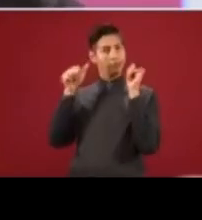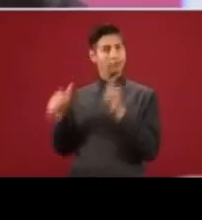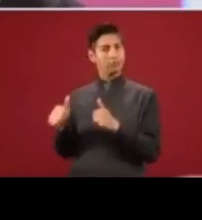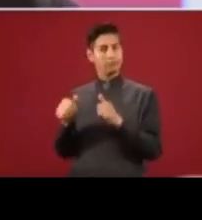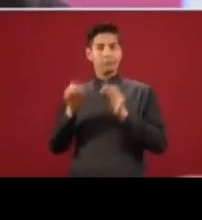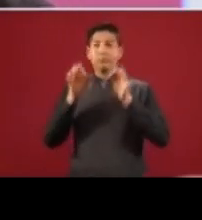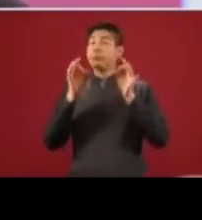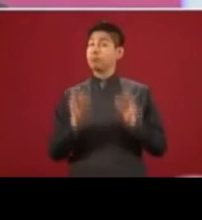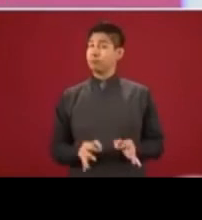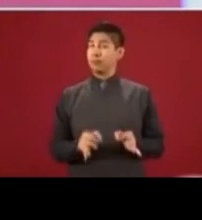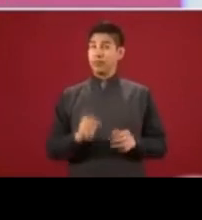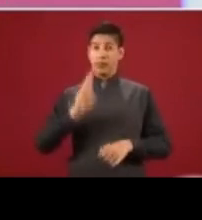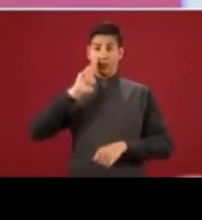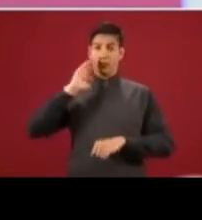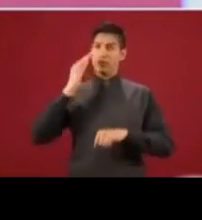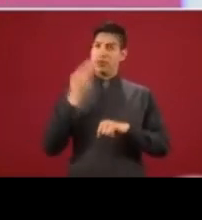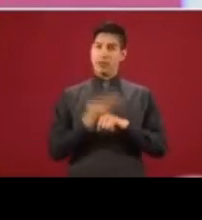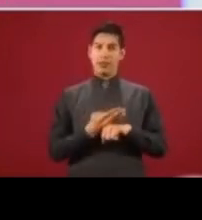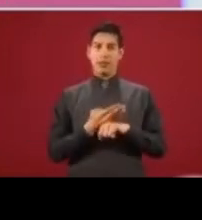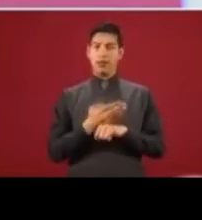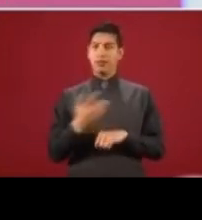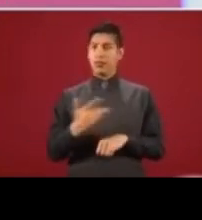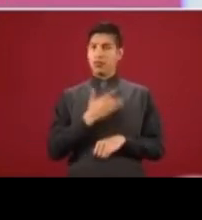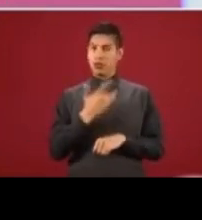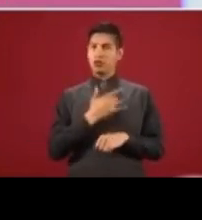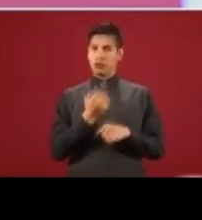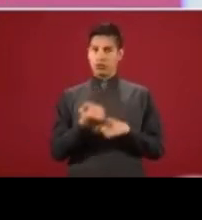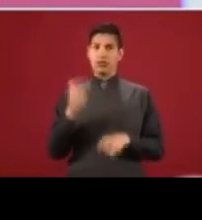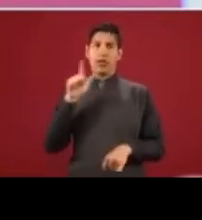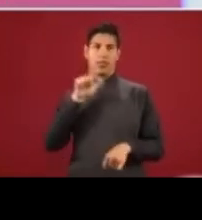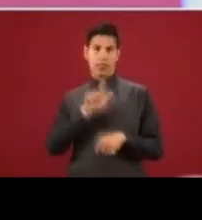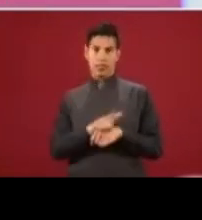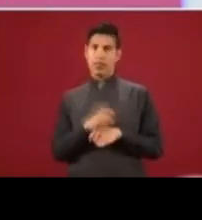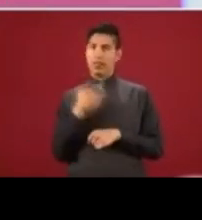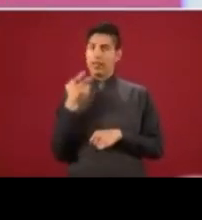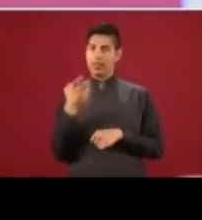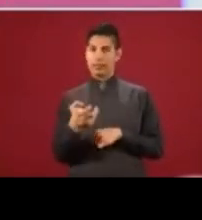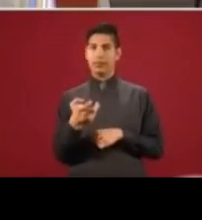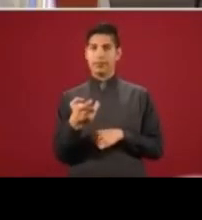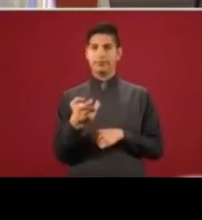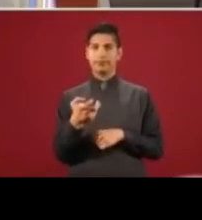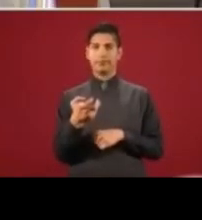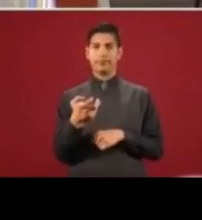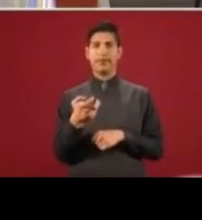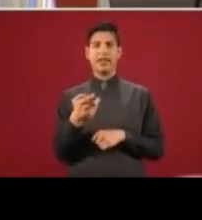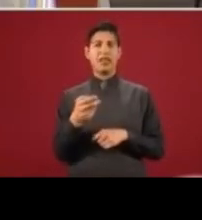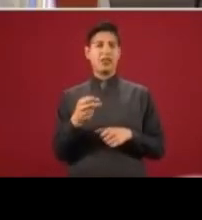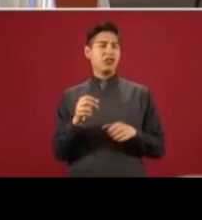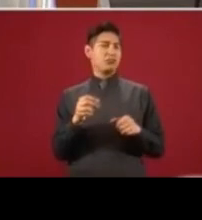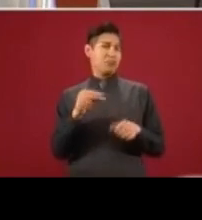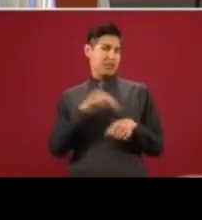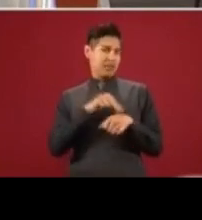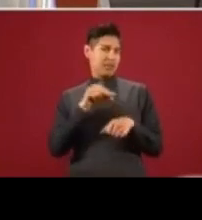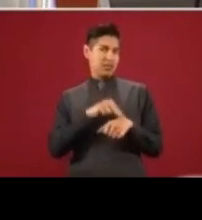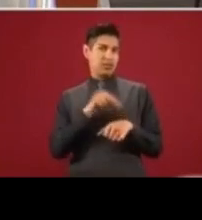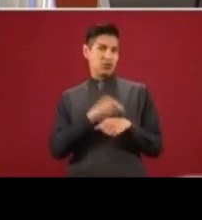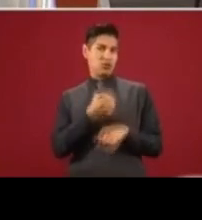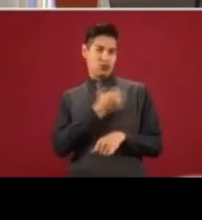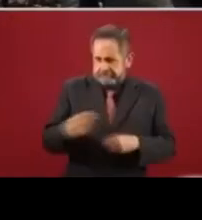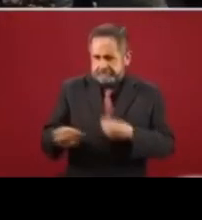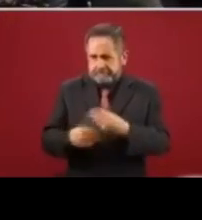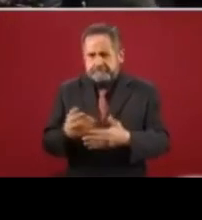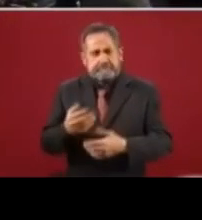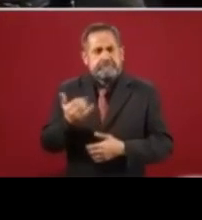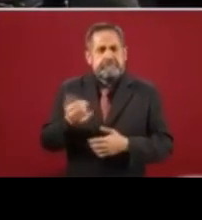calidad y con responsabilidad y sentido social. El enfoque es de la medicina social, de la medicina